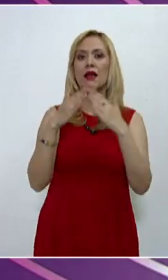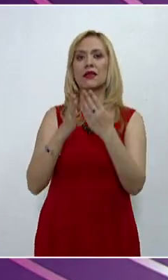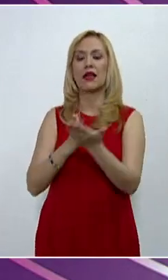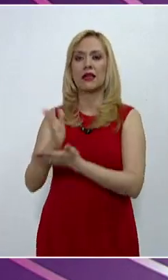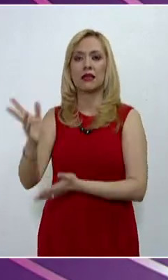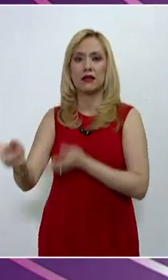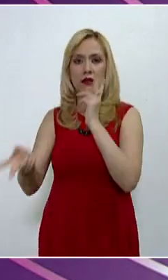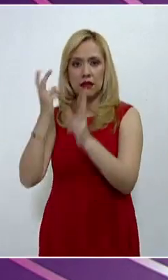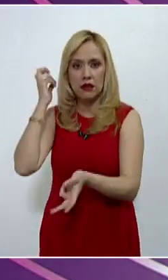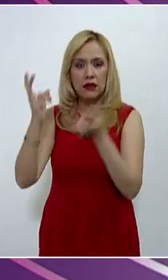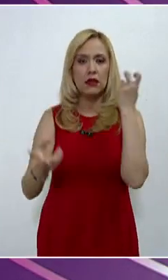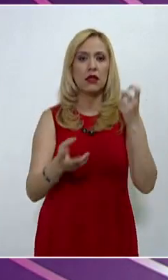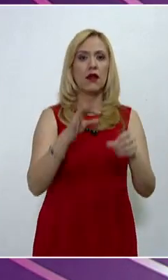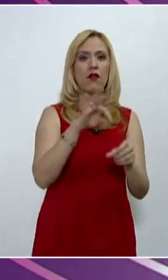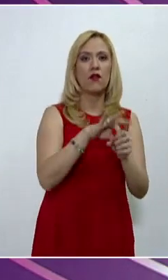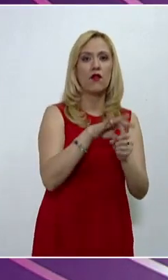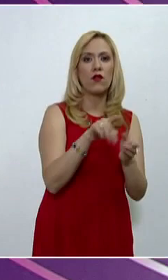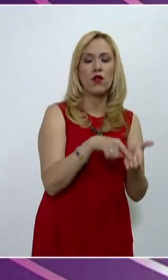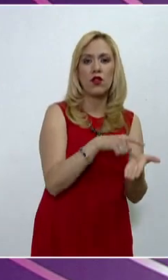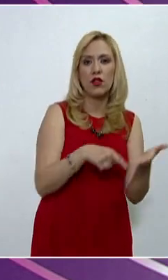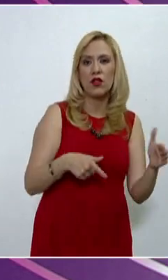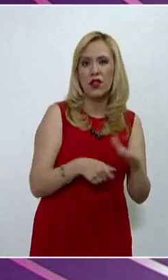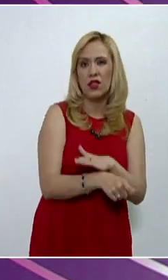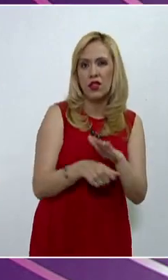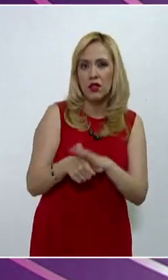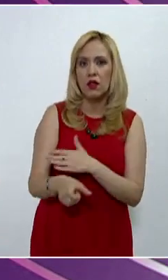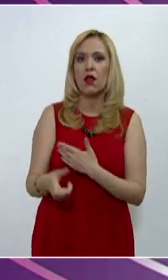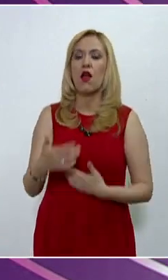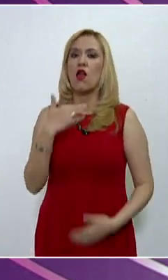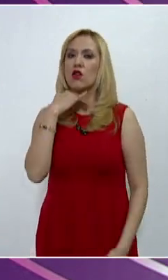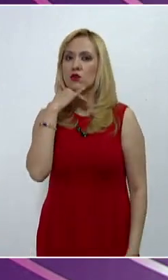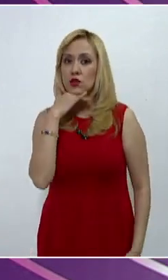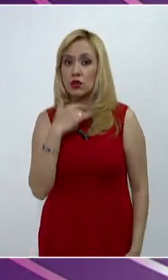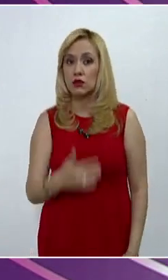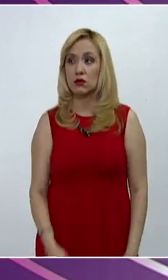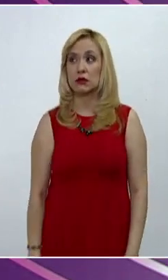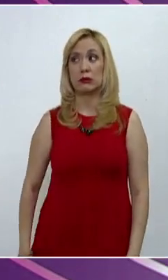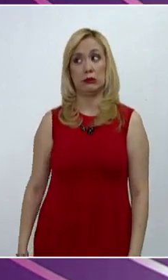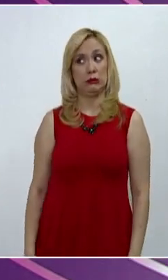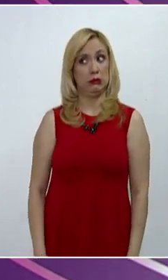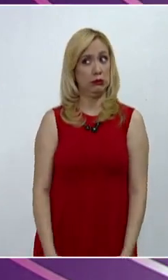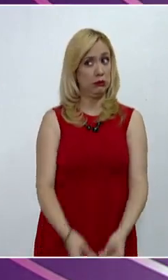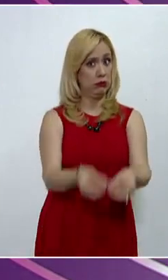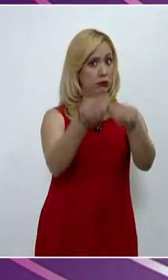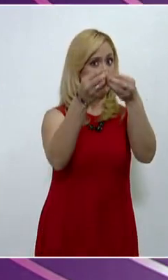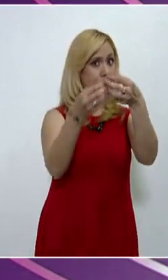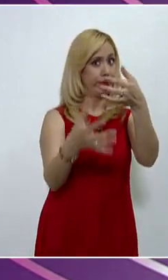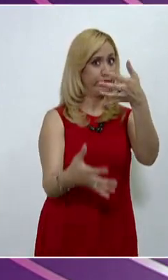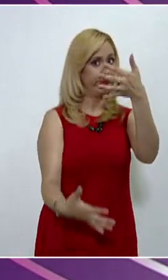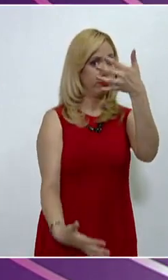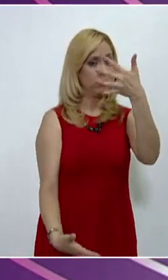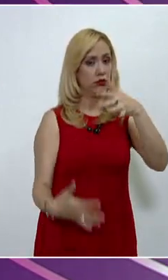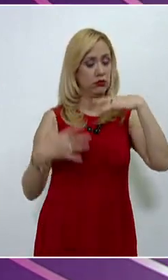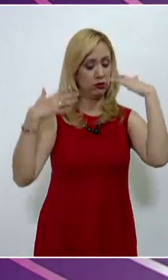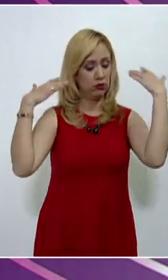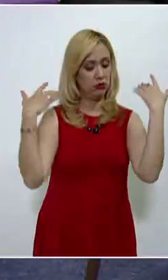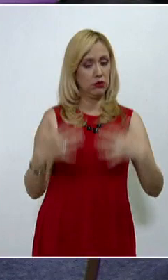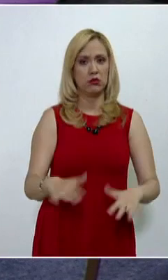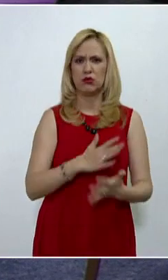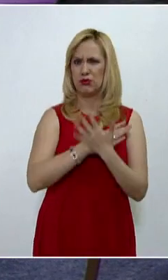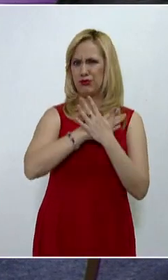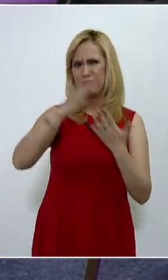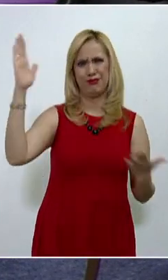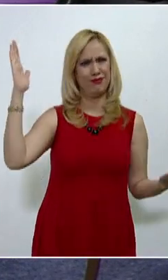con fines electorales, corrupción, bueno, todo, ¿no? Está acá en este catálogo. Y es amplísimo. Sí, ¿no? Ya era, digamos, excesivo